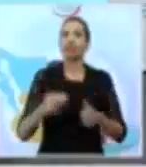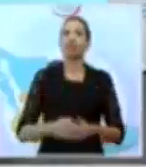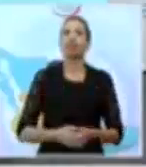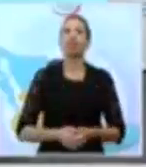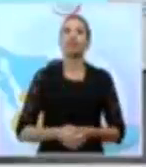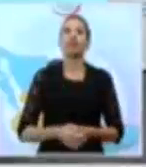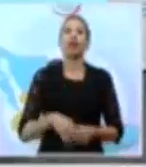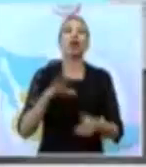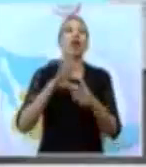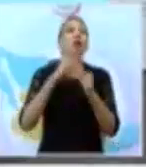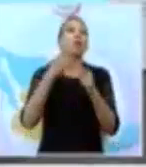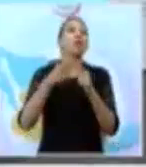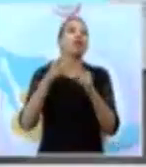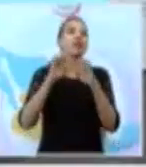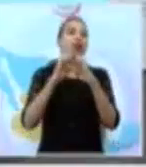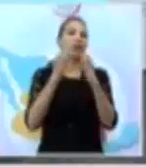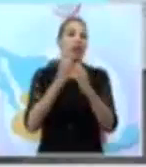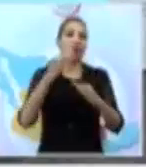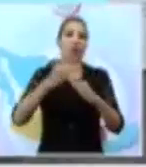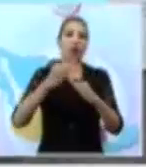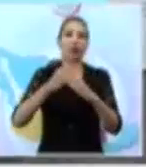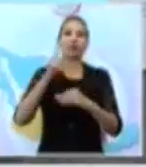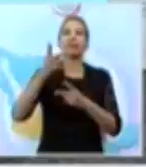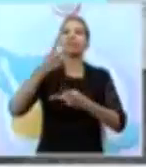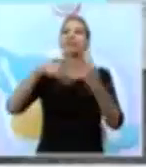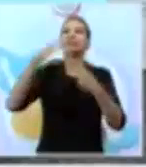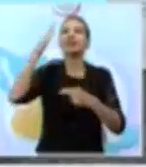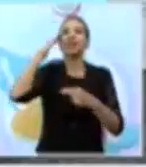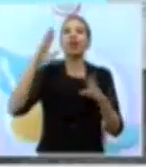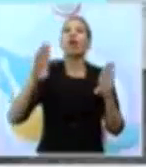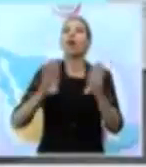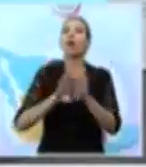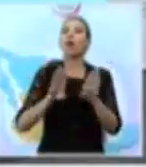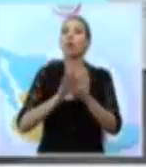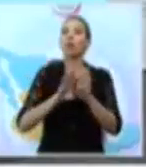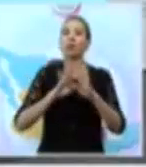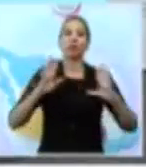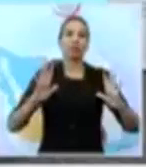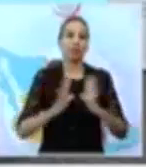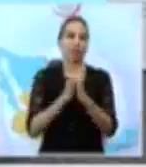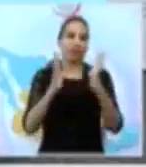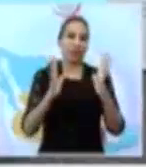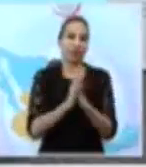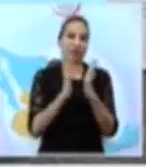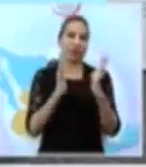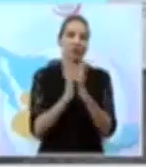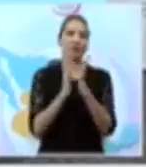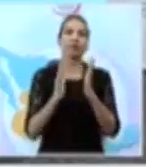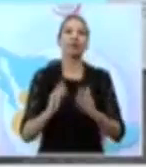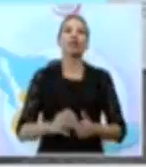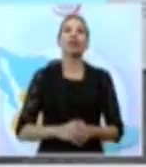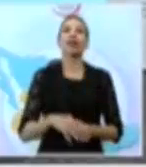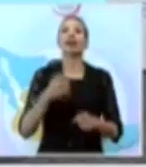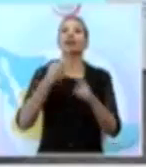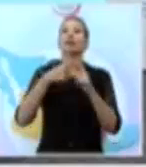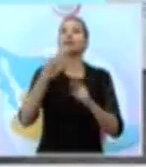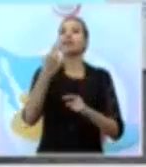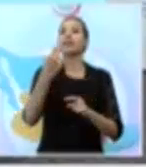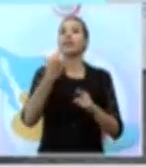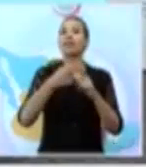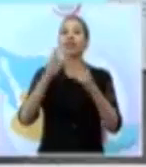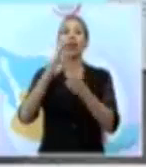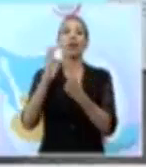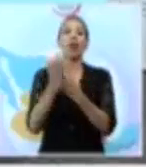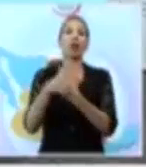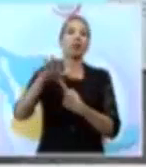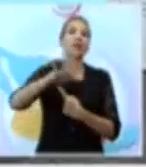que este evento fue el producto de la participación de 25